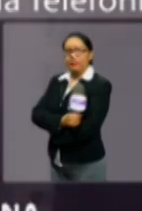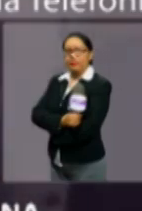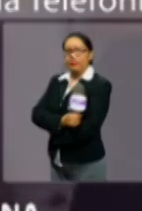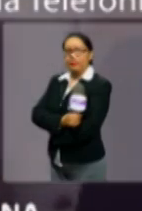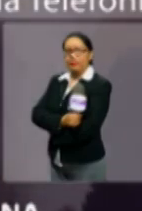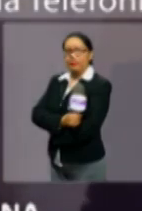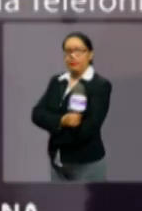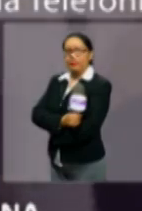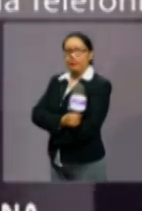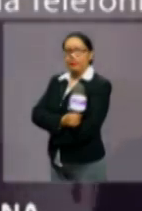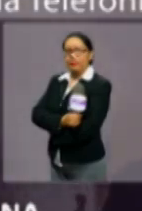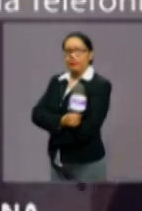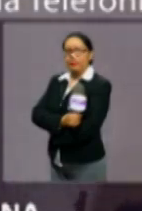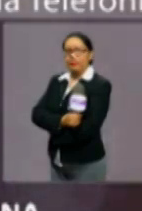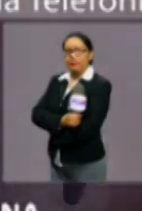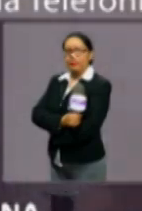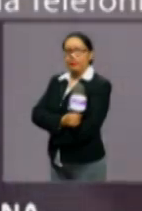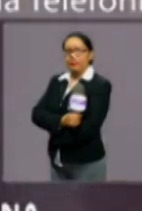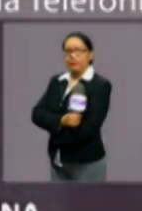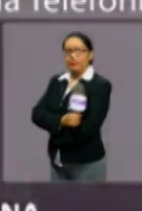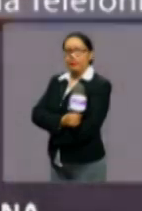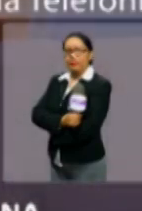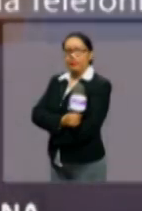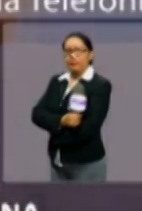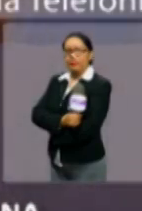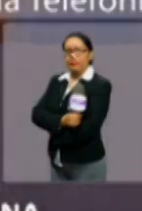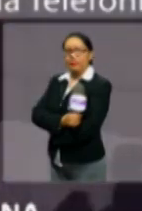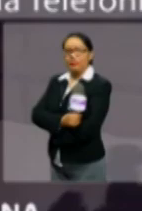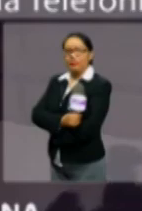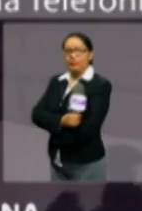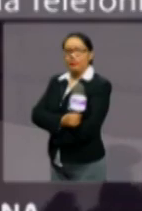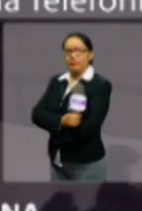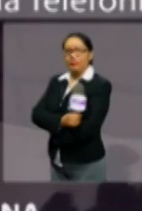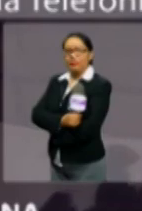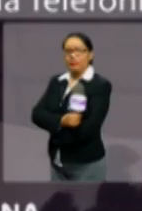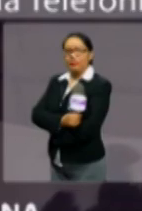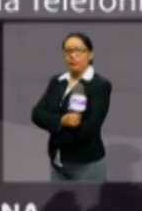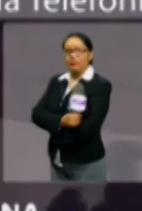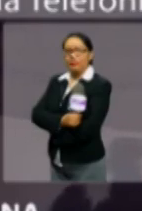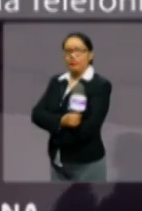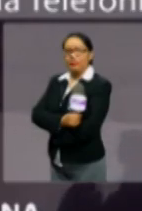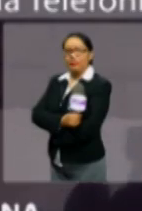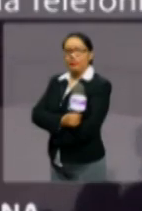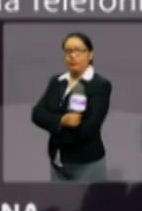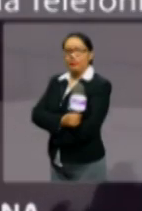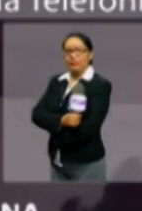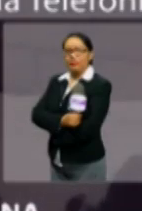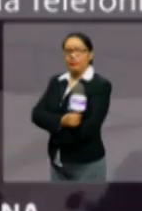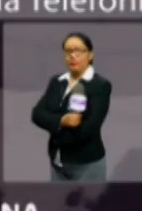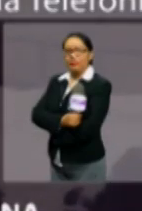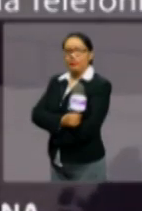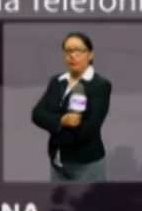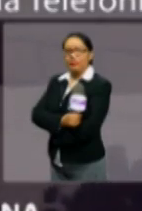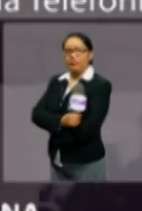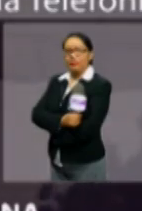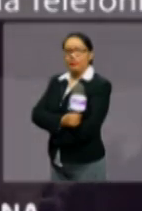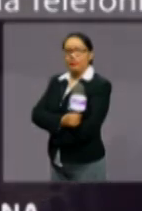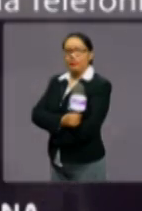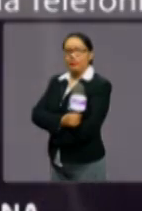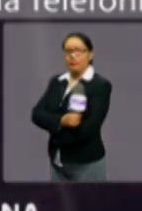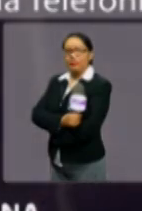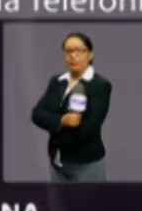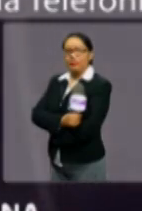industria ganadera. También participan como parte del comité organizador de este evento los directivos del Instituto Tecnológico del Altiplano de Tlaxcala,